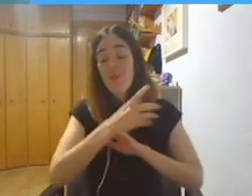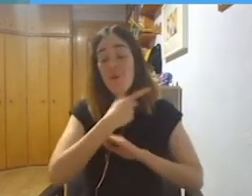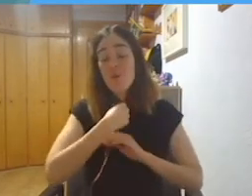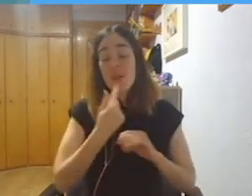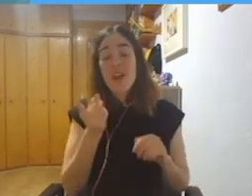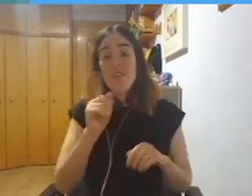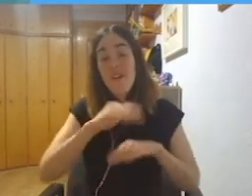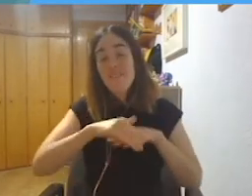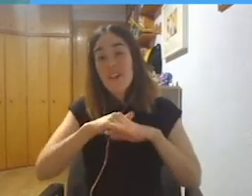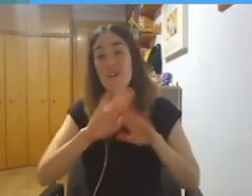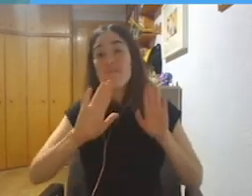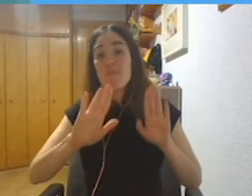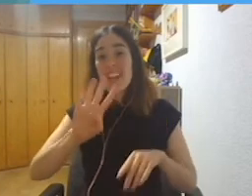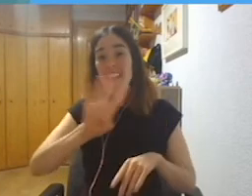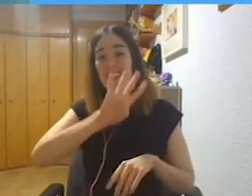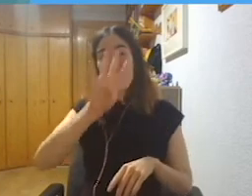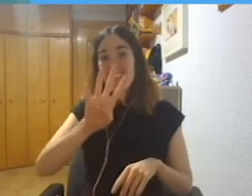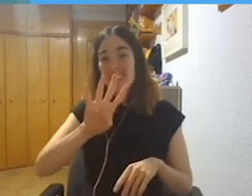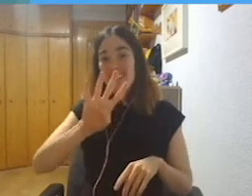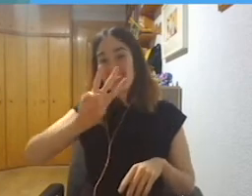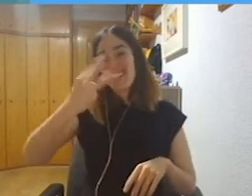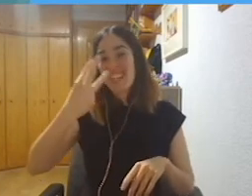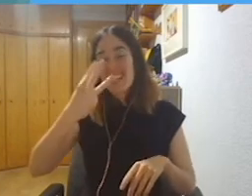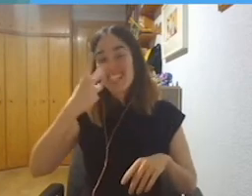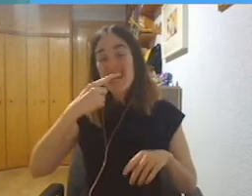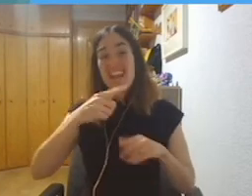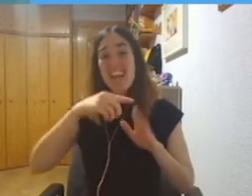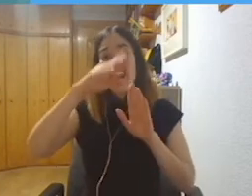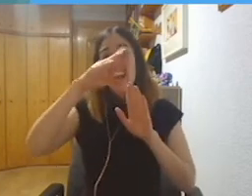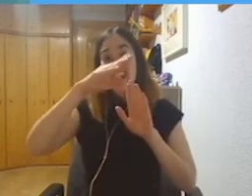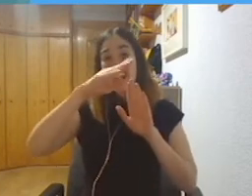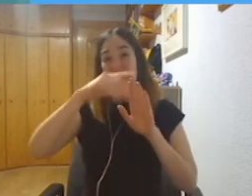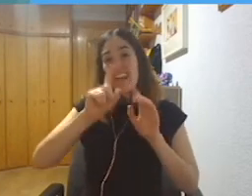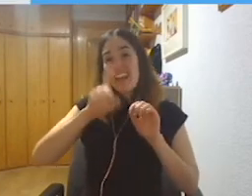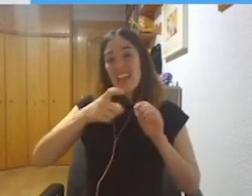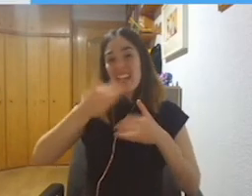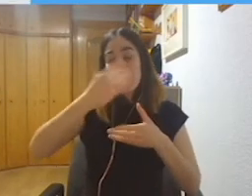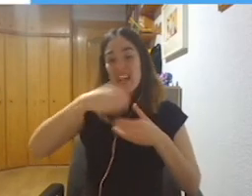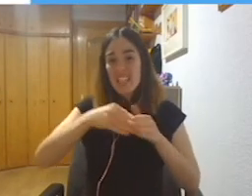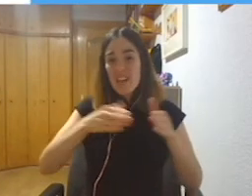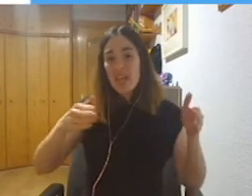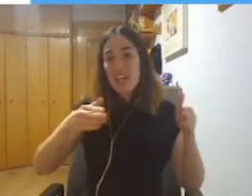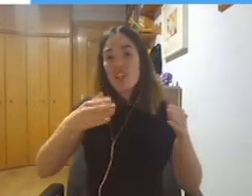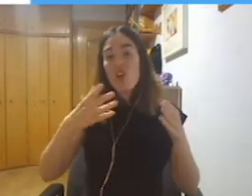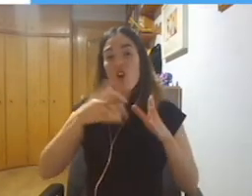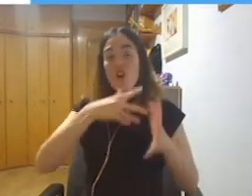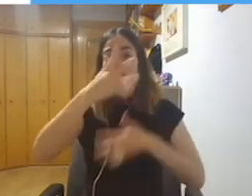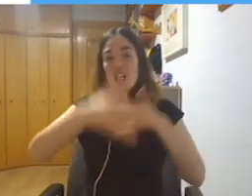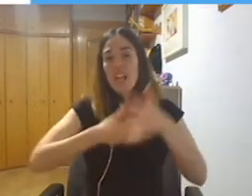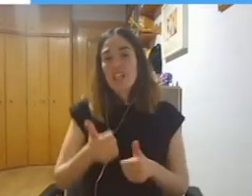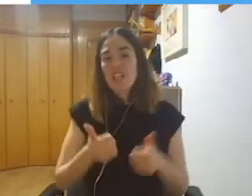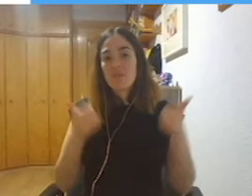bueno, ahí son las 3 cadenas en abierto con más contenido signado.